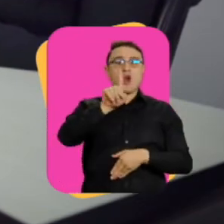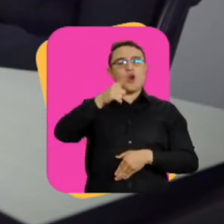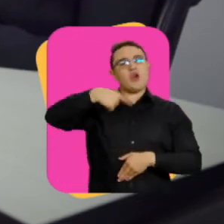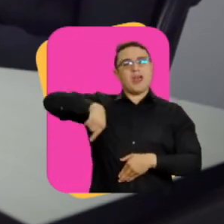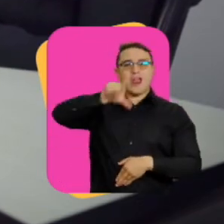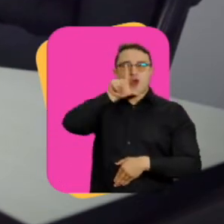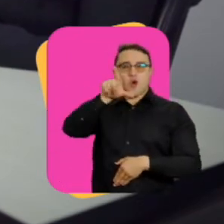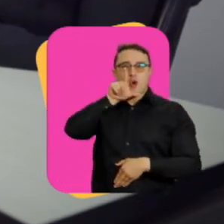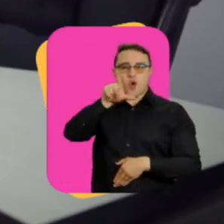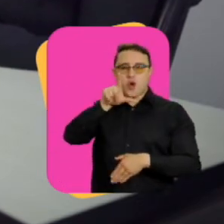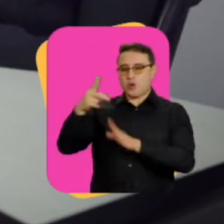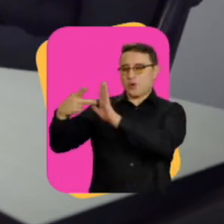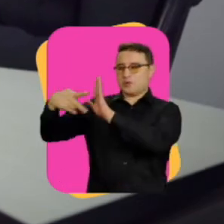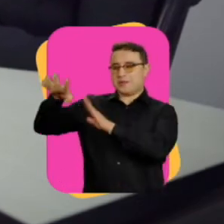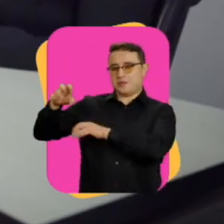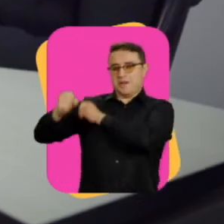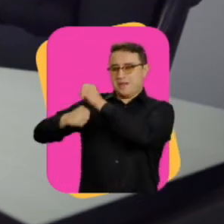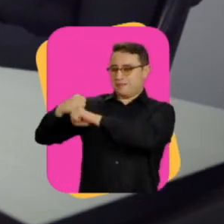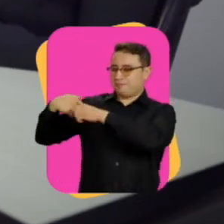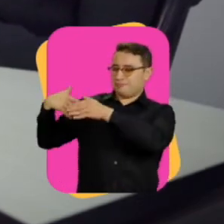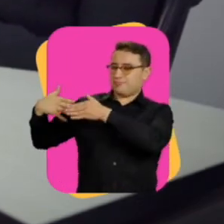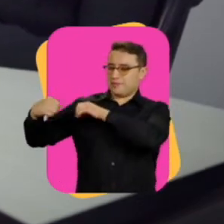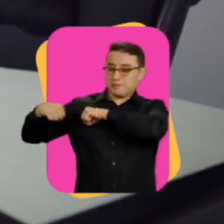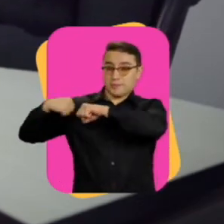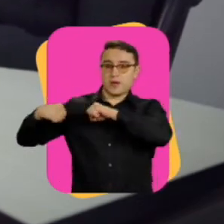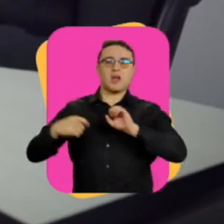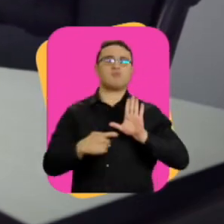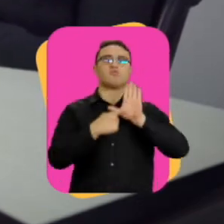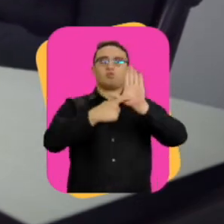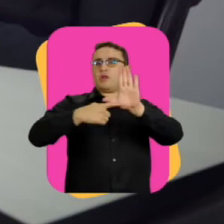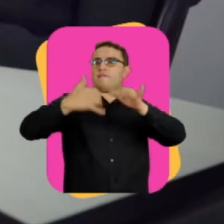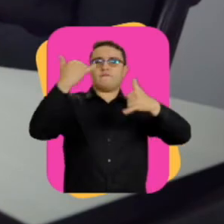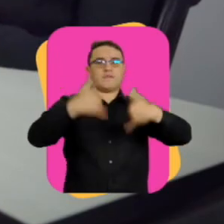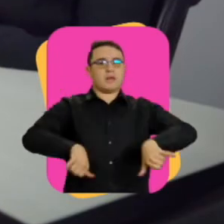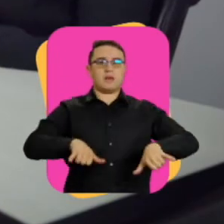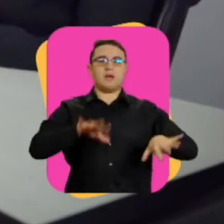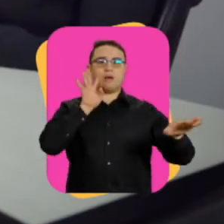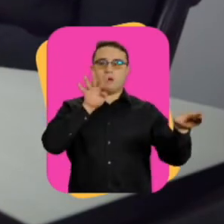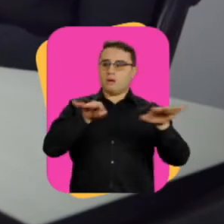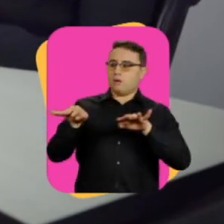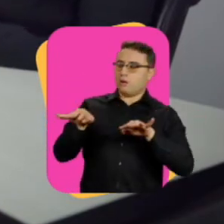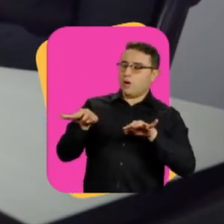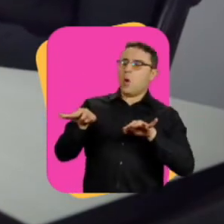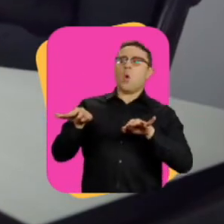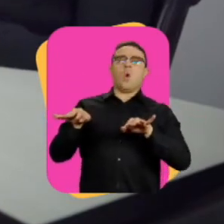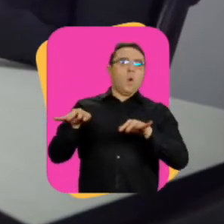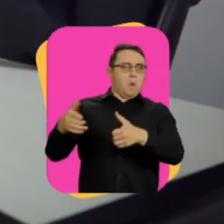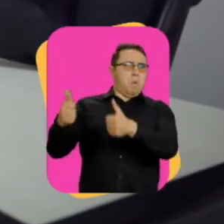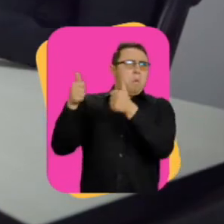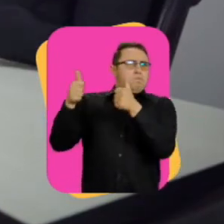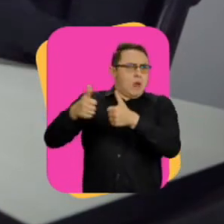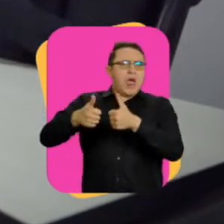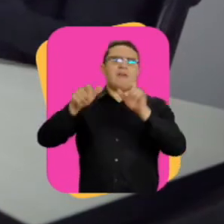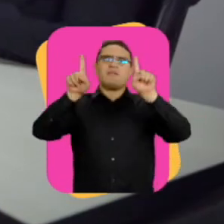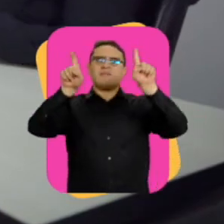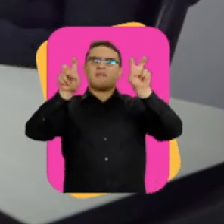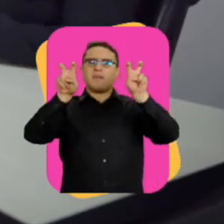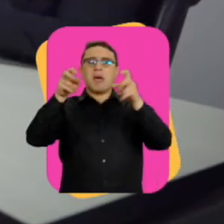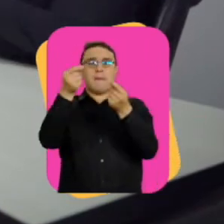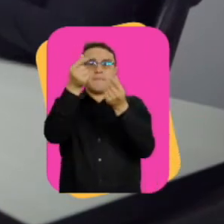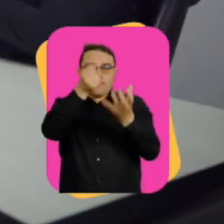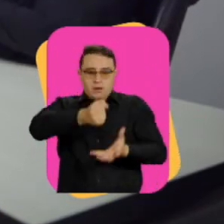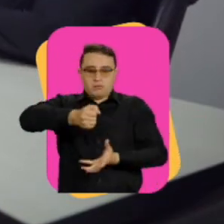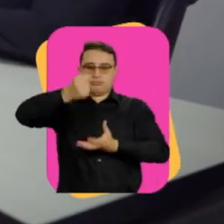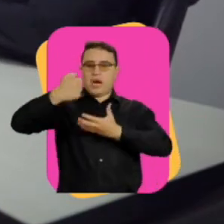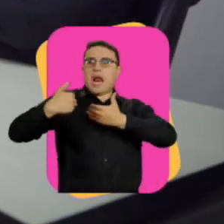fenecieron la cuenta 2019, lo que quiere decir que hicimos un trabajo muy juicioso en el tema financiero. O sea, los recursos se han